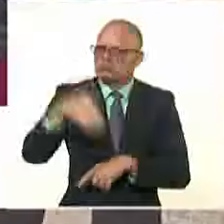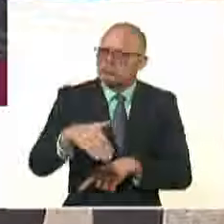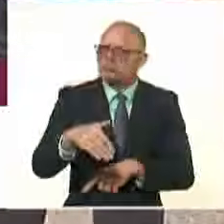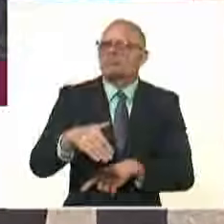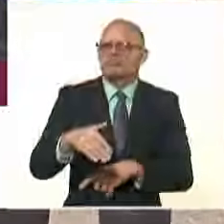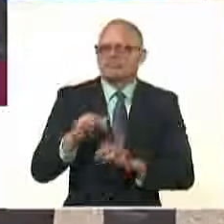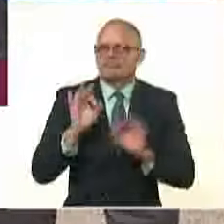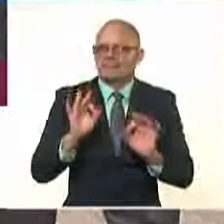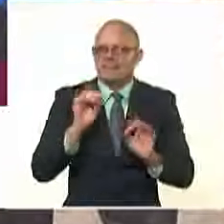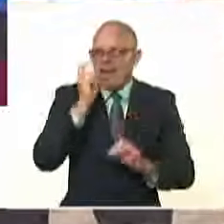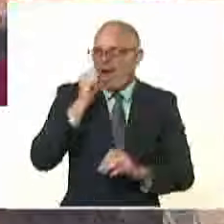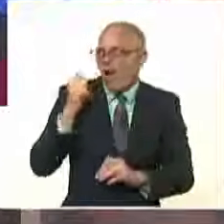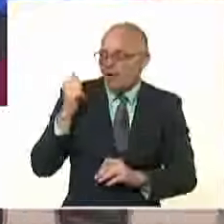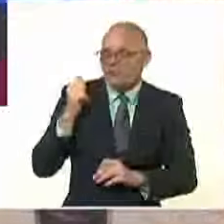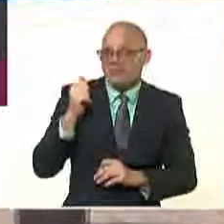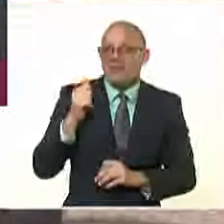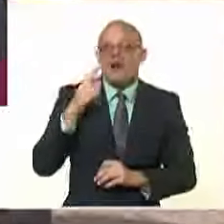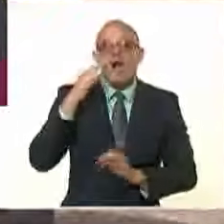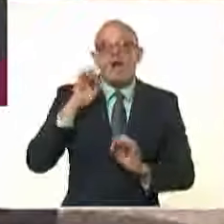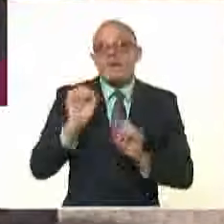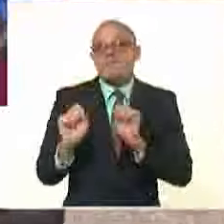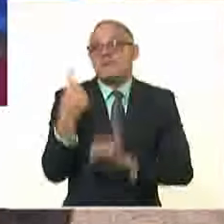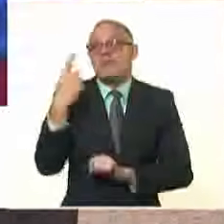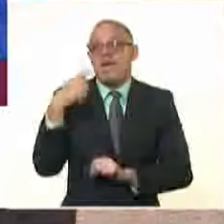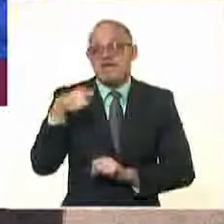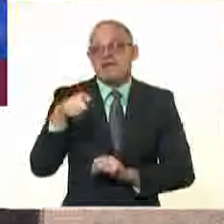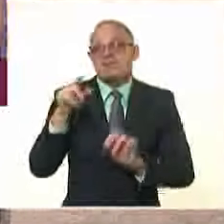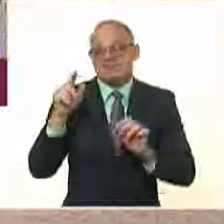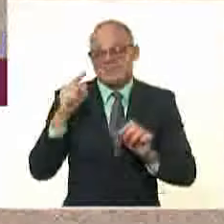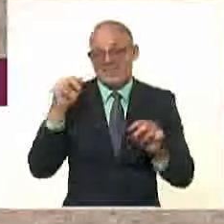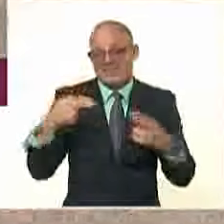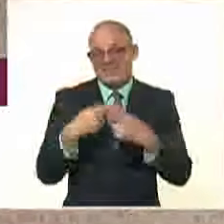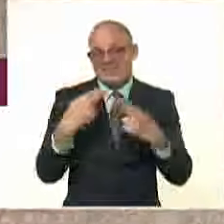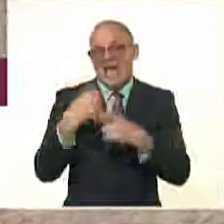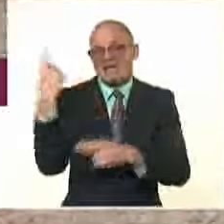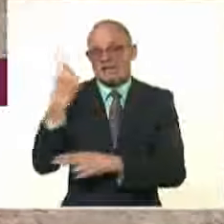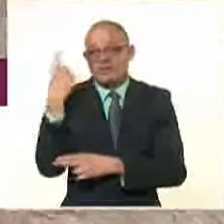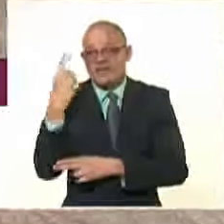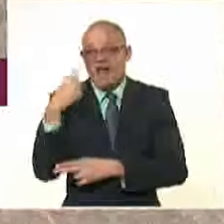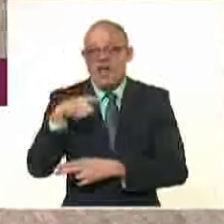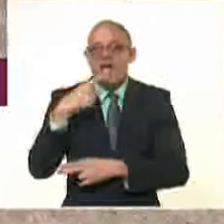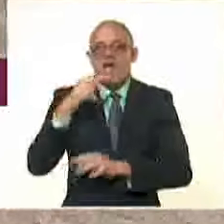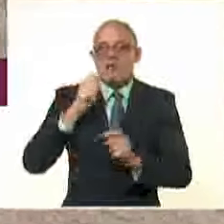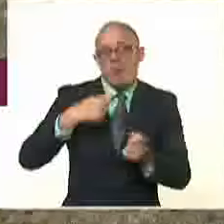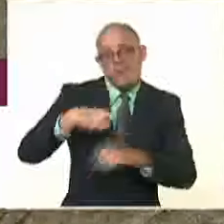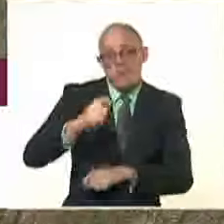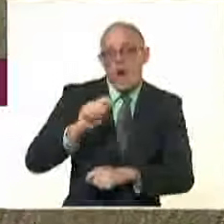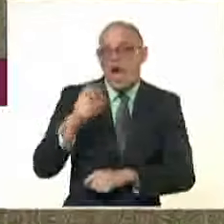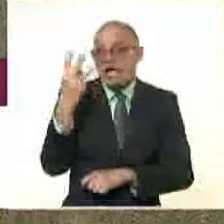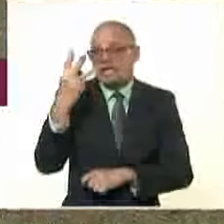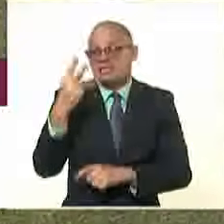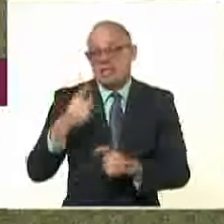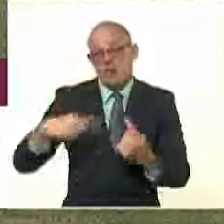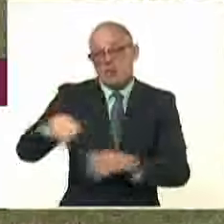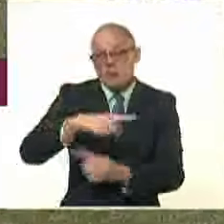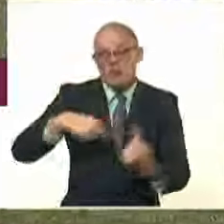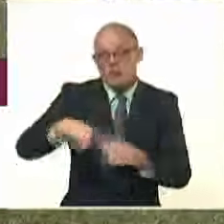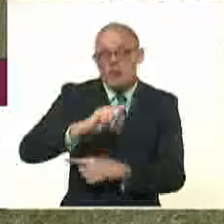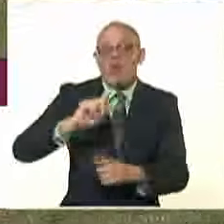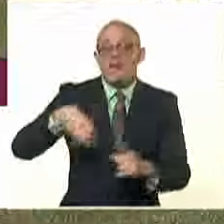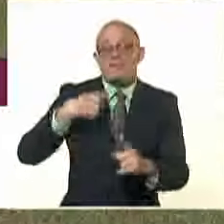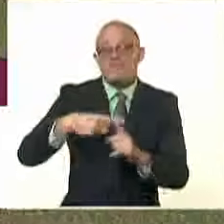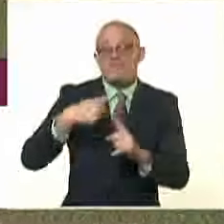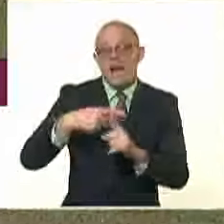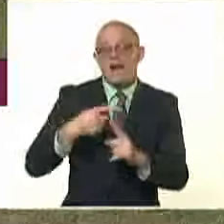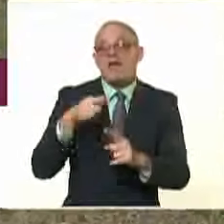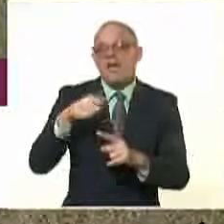Benavides, único jugador en nuestras series nacionales que ha conectado 3 triples y 3 jonrones en juegos diferentes, y de